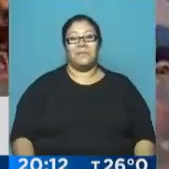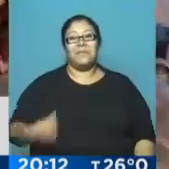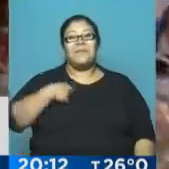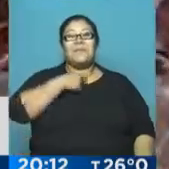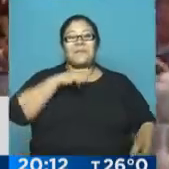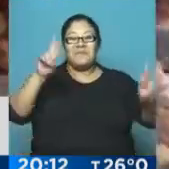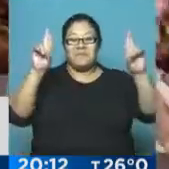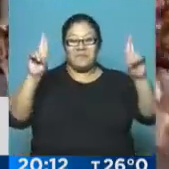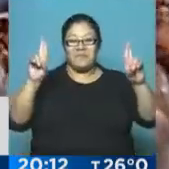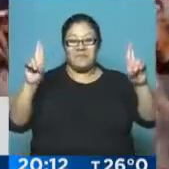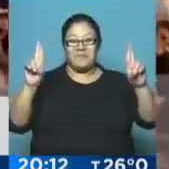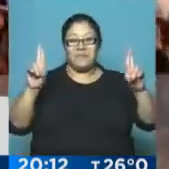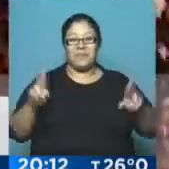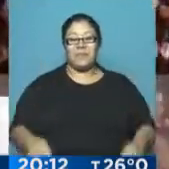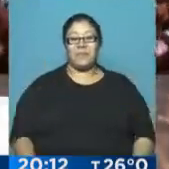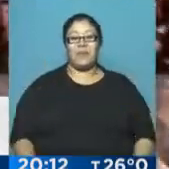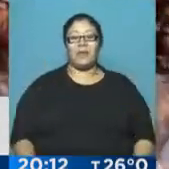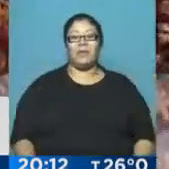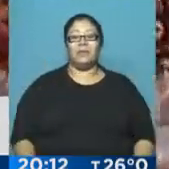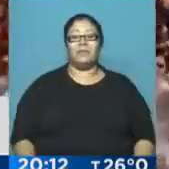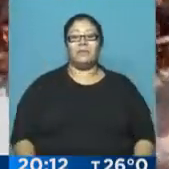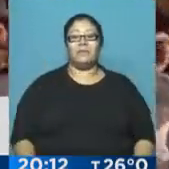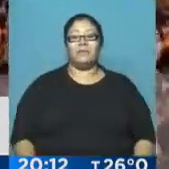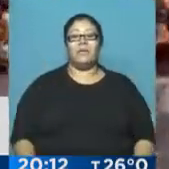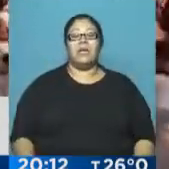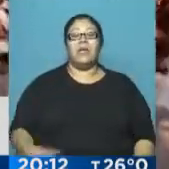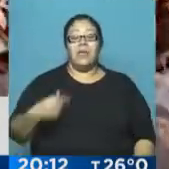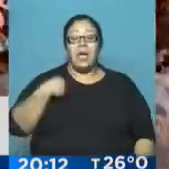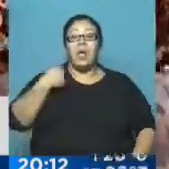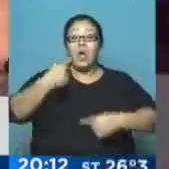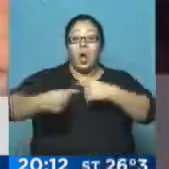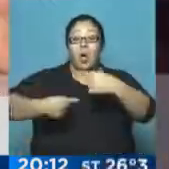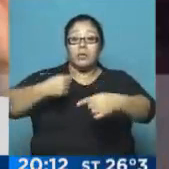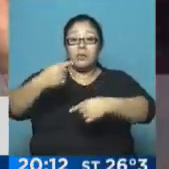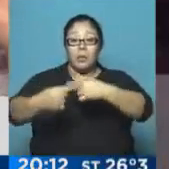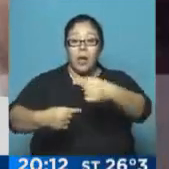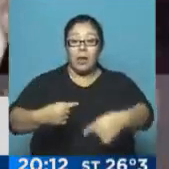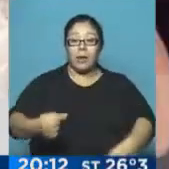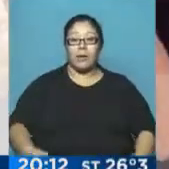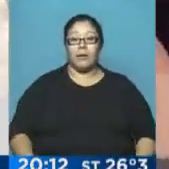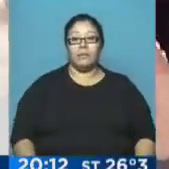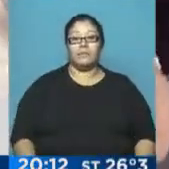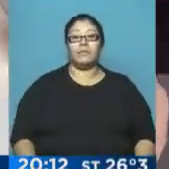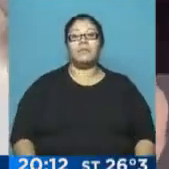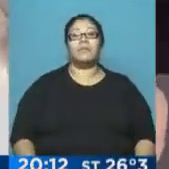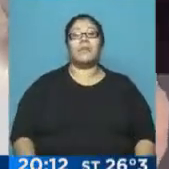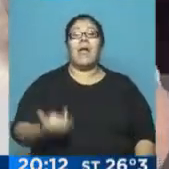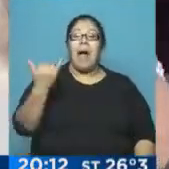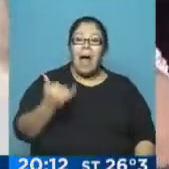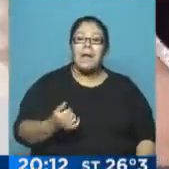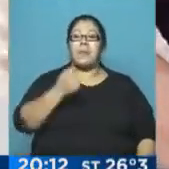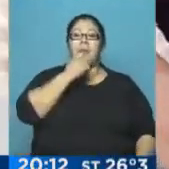Aspiro a seguir este periodo maravilloso, porque hay datos objetivos de la